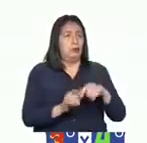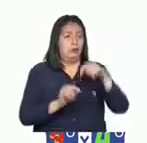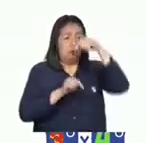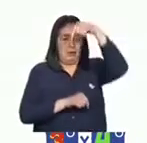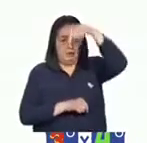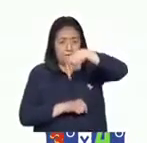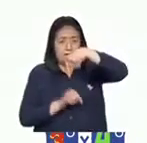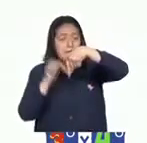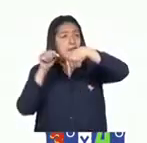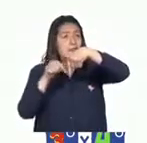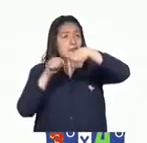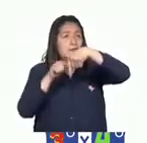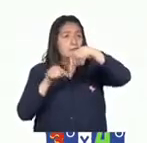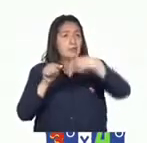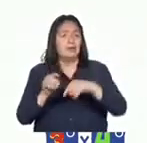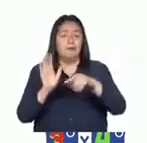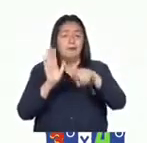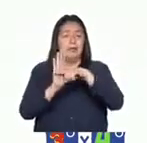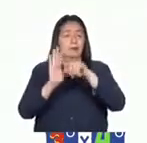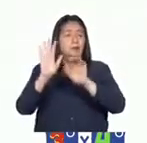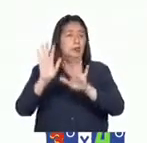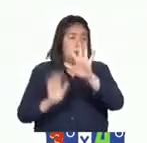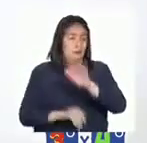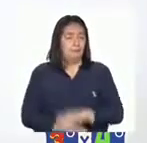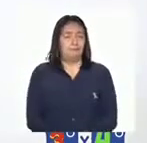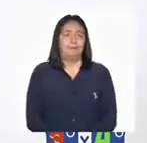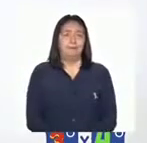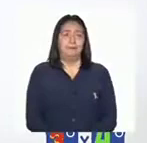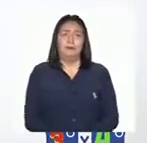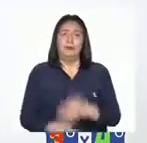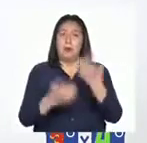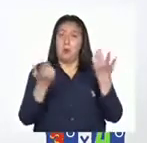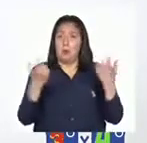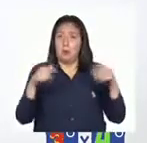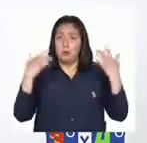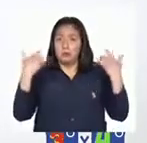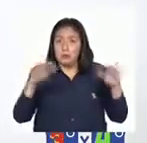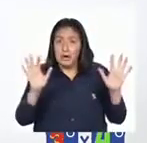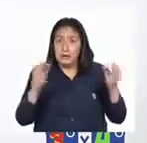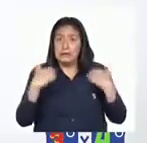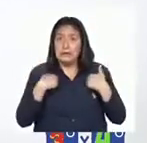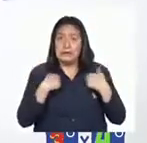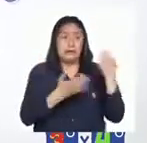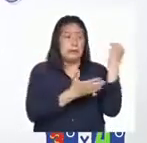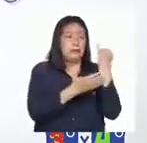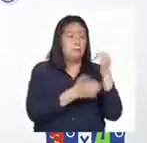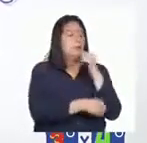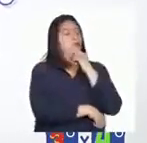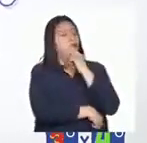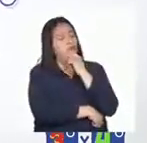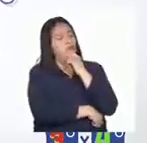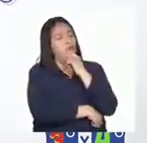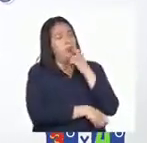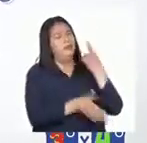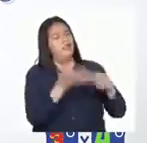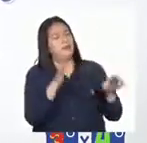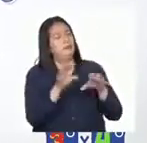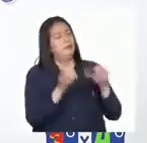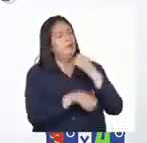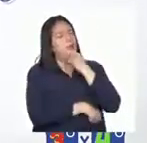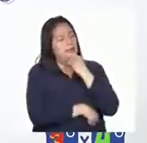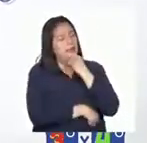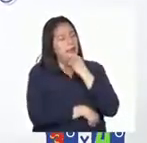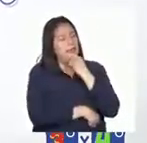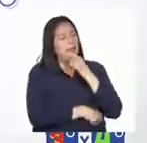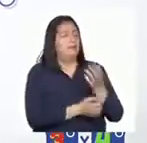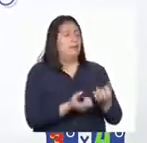flecha y escribieron menos 15. Una vez que tenían este esquema, se preguntaron qué operación podían usar